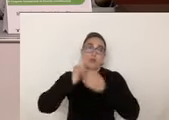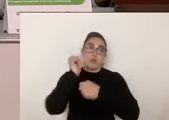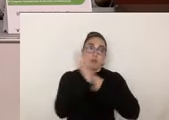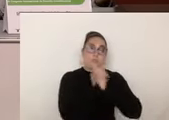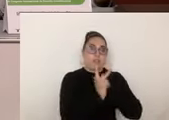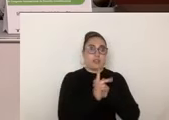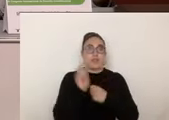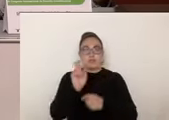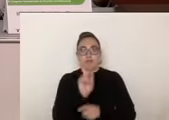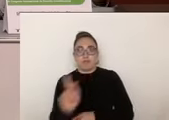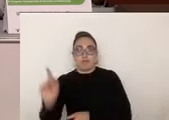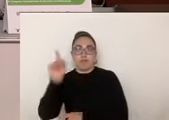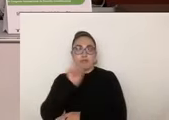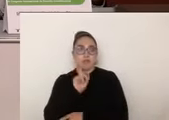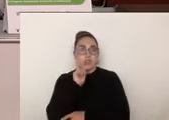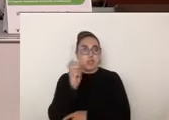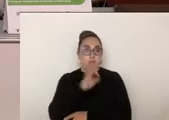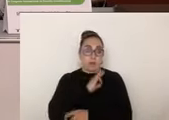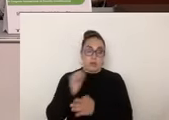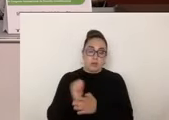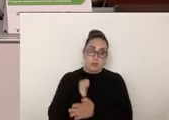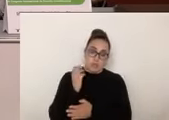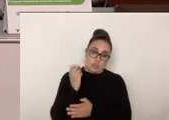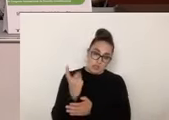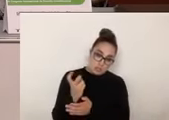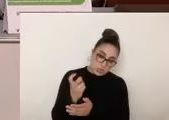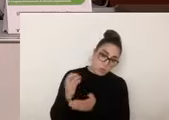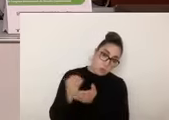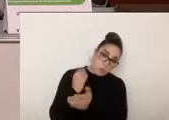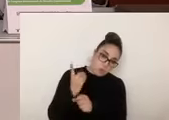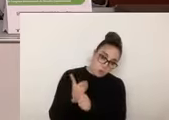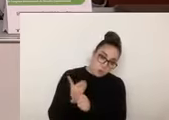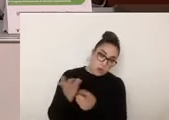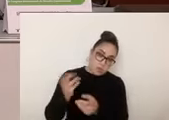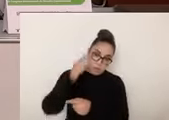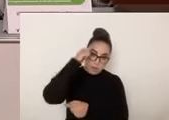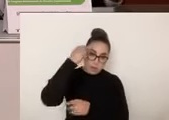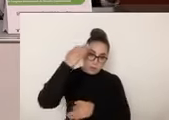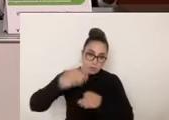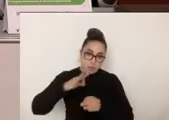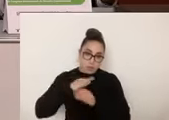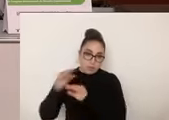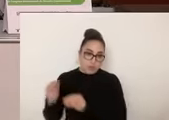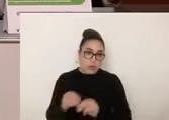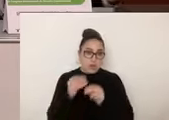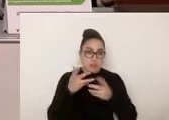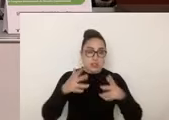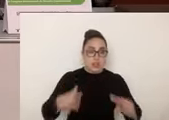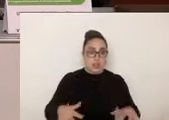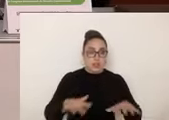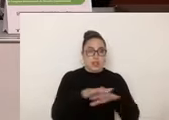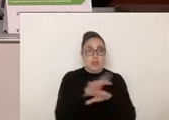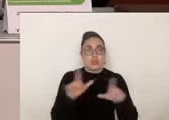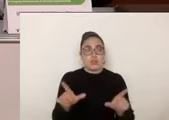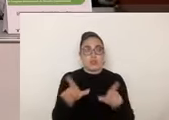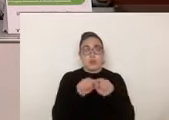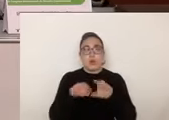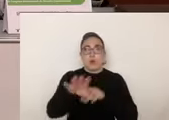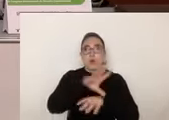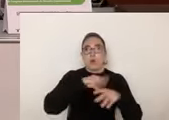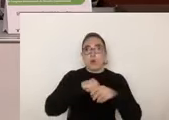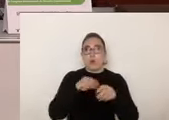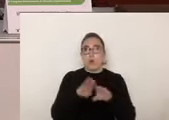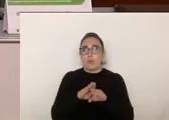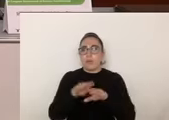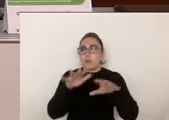muy interesante históricamente, ¿no?, y de poder introducir algo que vaya más allá de las tonterías con las que se ha